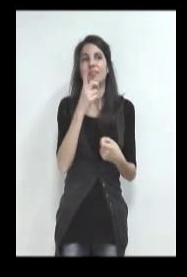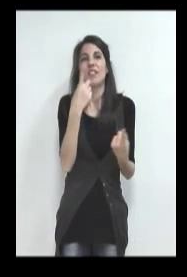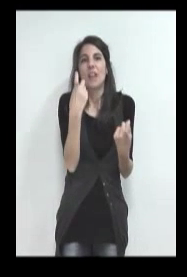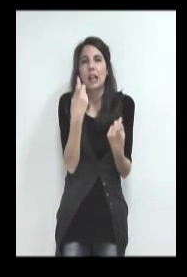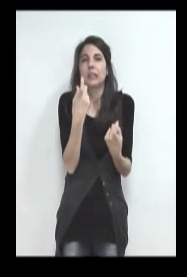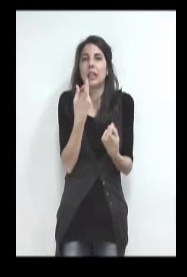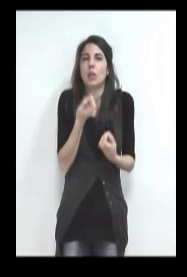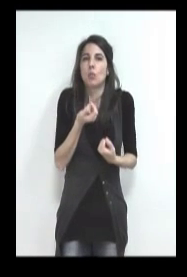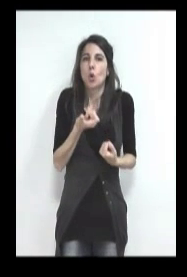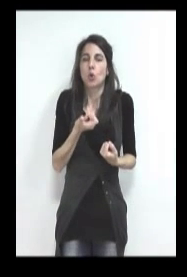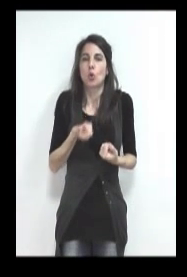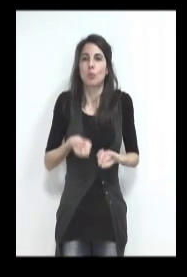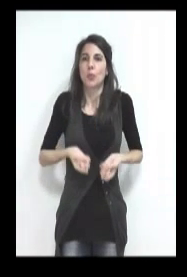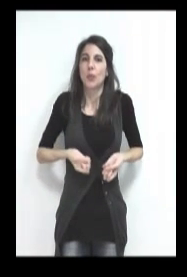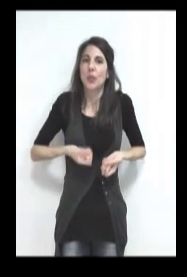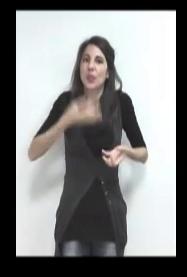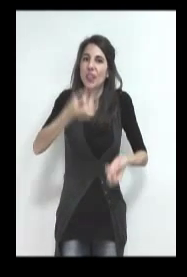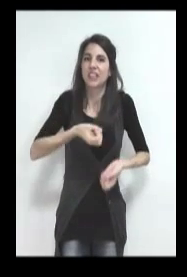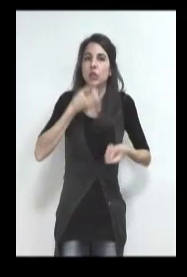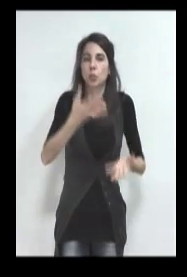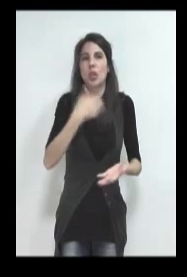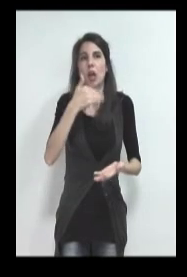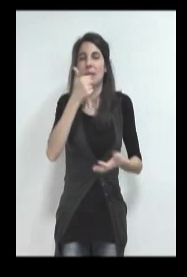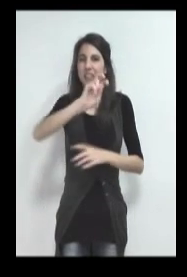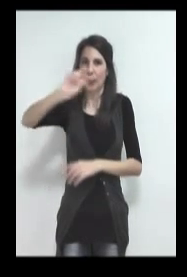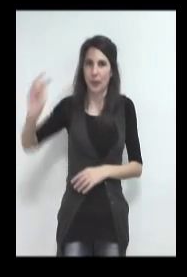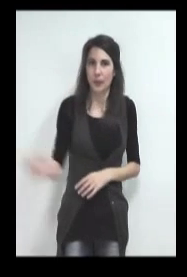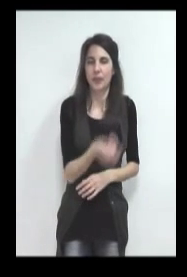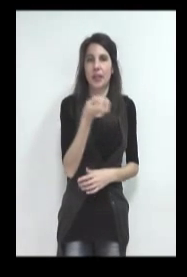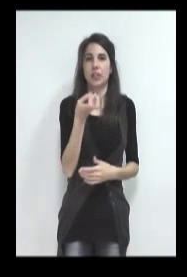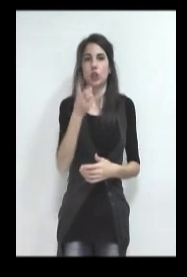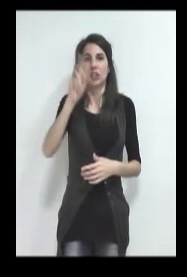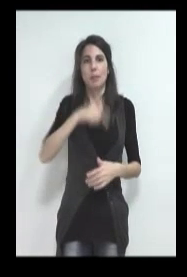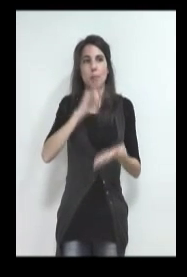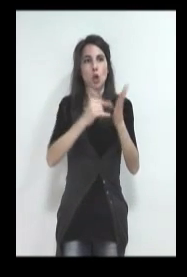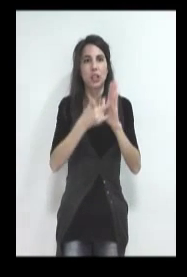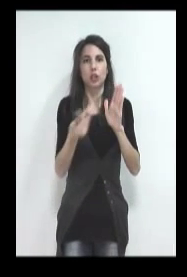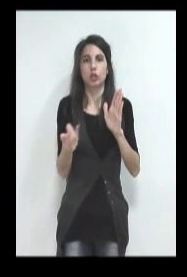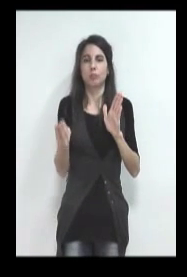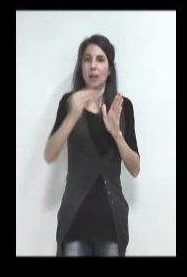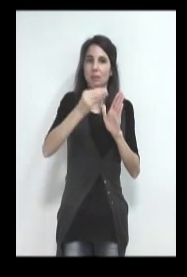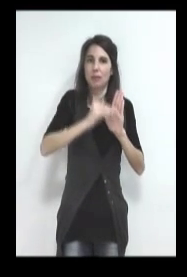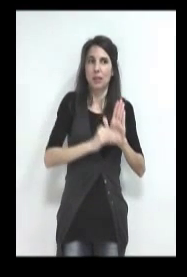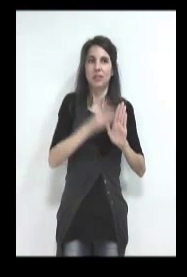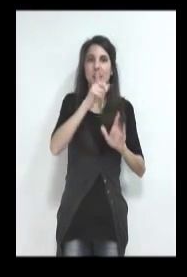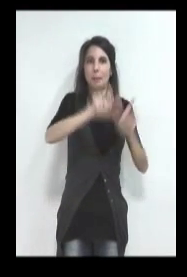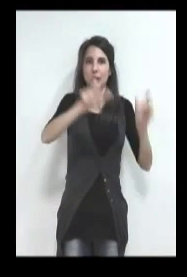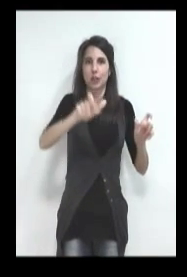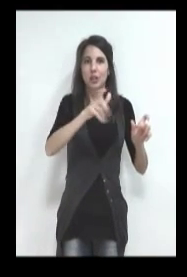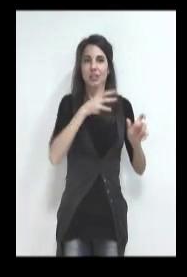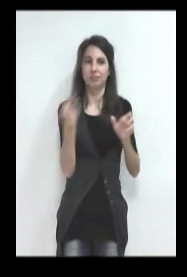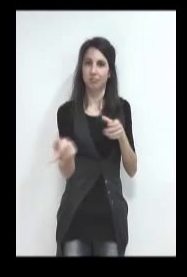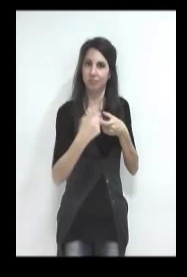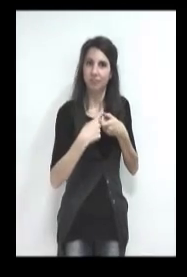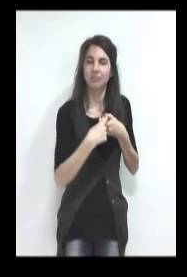un discurso más diverso y proyectos agregados desde las personas. Se plantea también